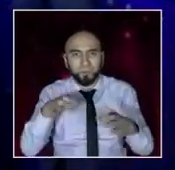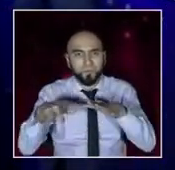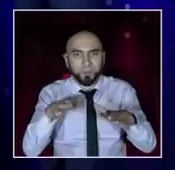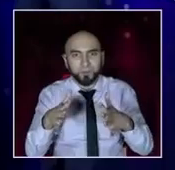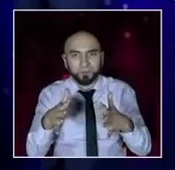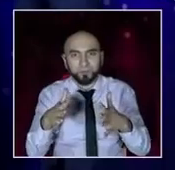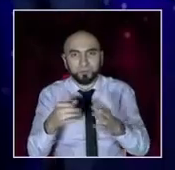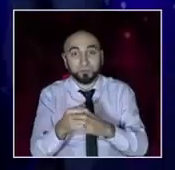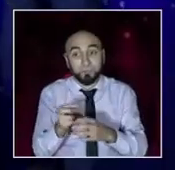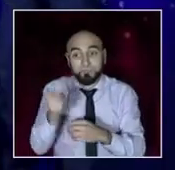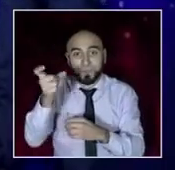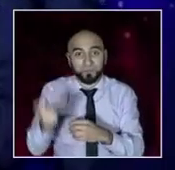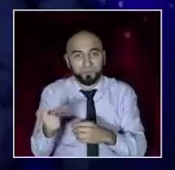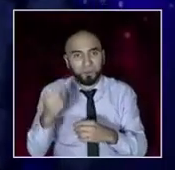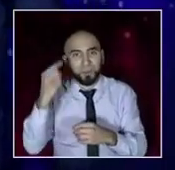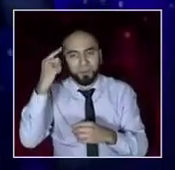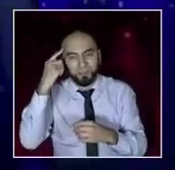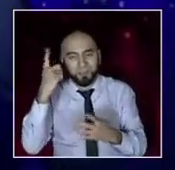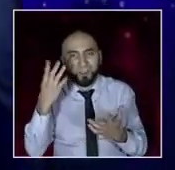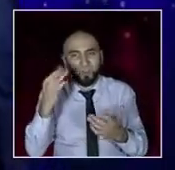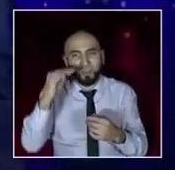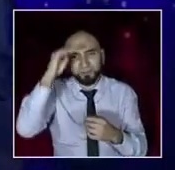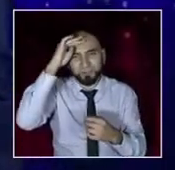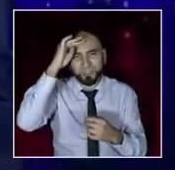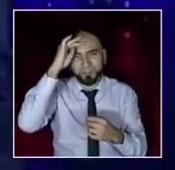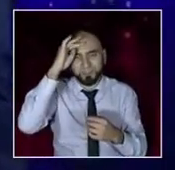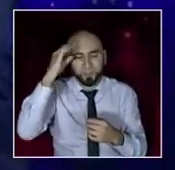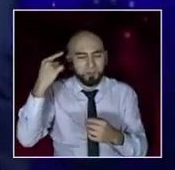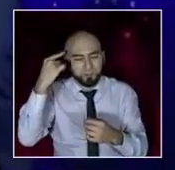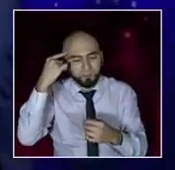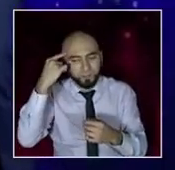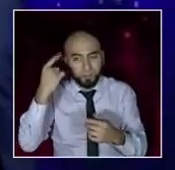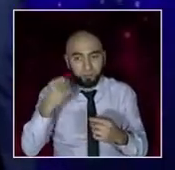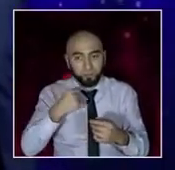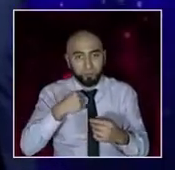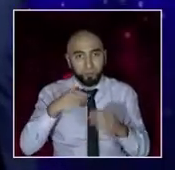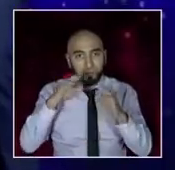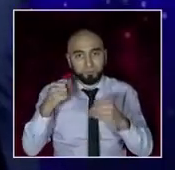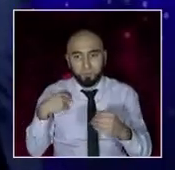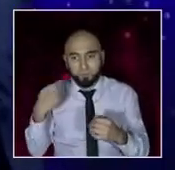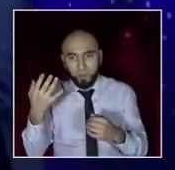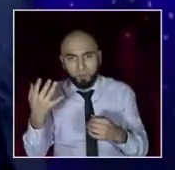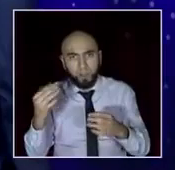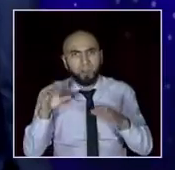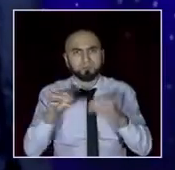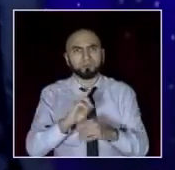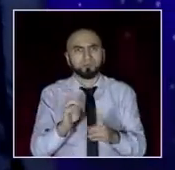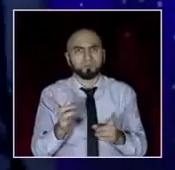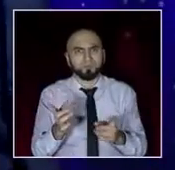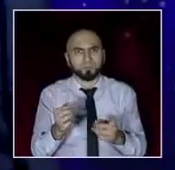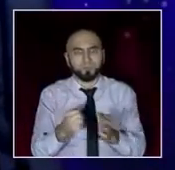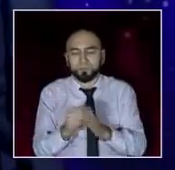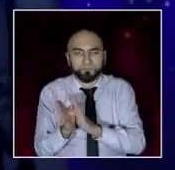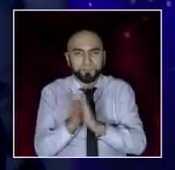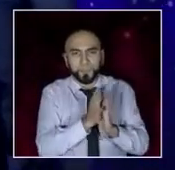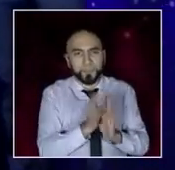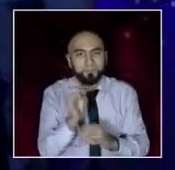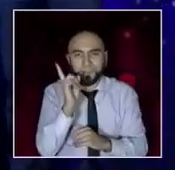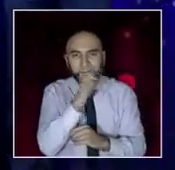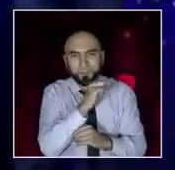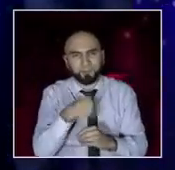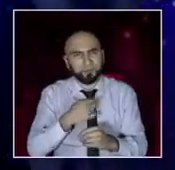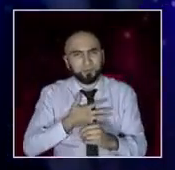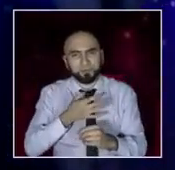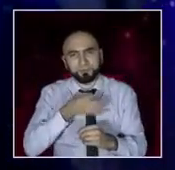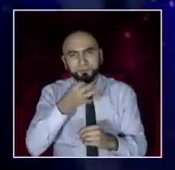personas experimentan una acción como la propia, como propia o no propia. Y finalmente, el último aspecto que quiero